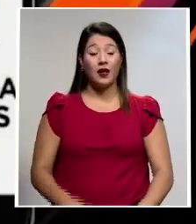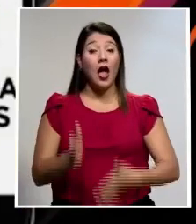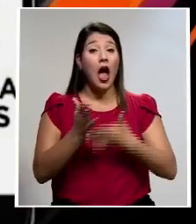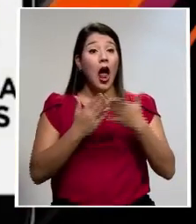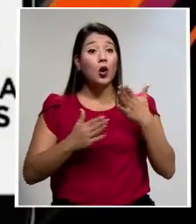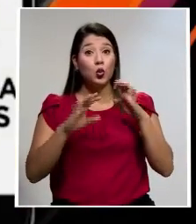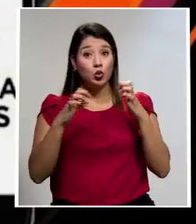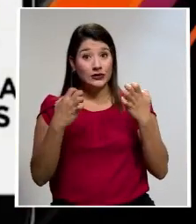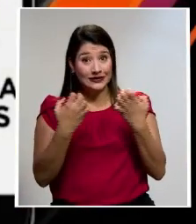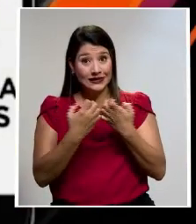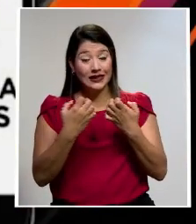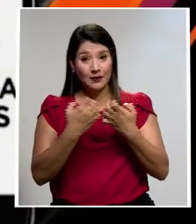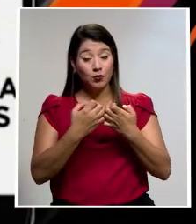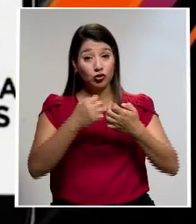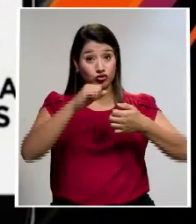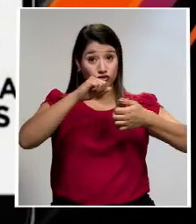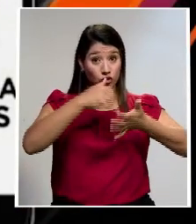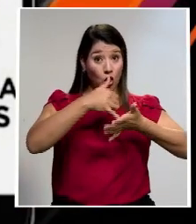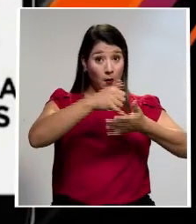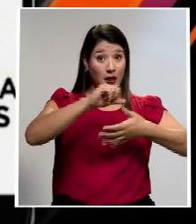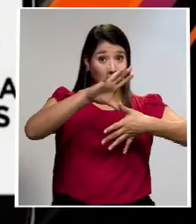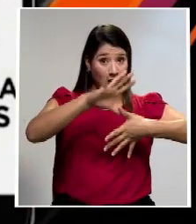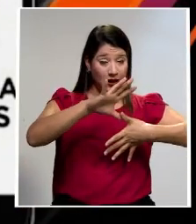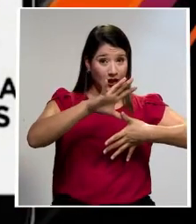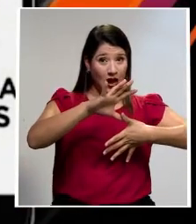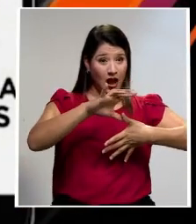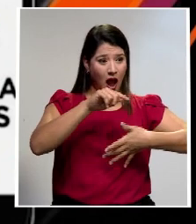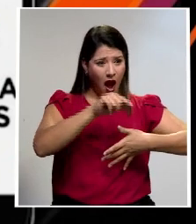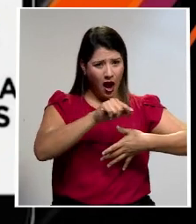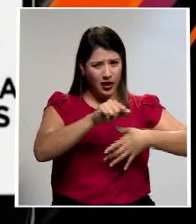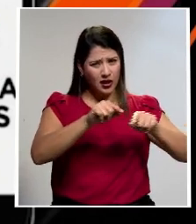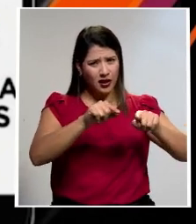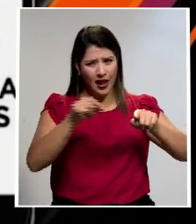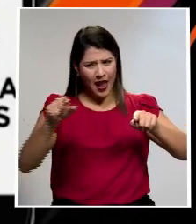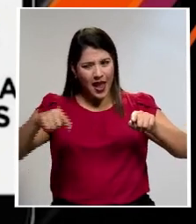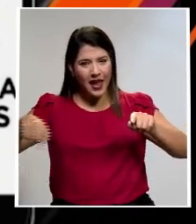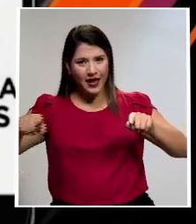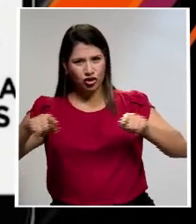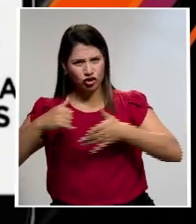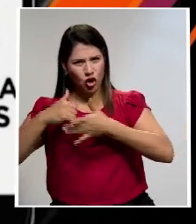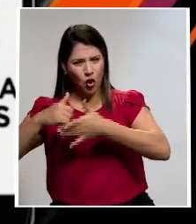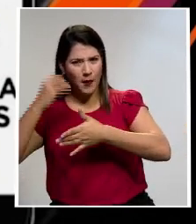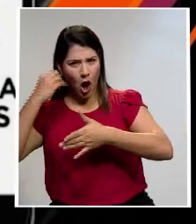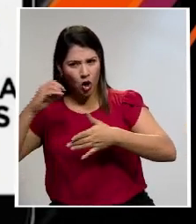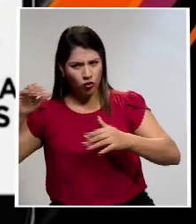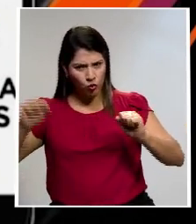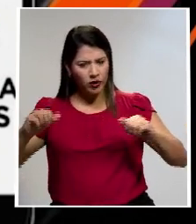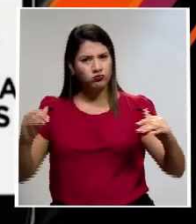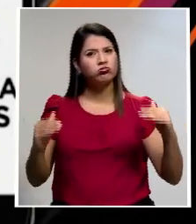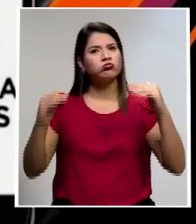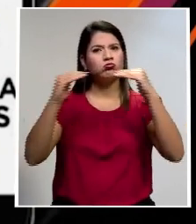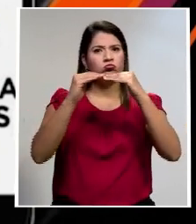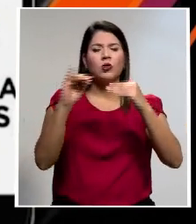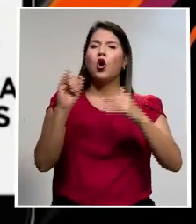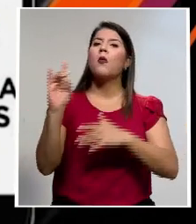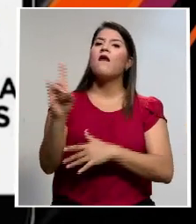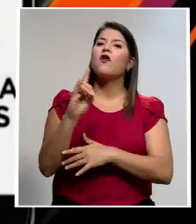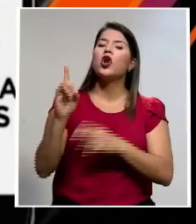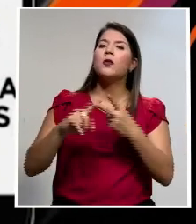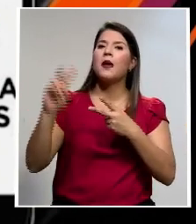de Sudamérica con las cuales puedes competir más fuertemente, Bolivia, Venezuela, Ecuador, el